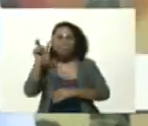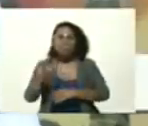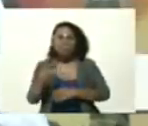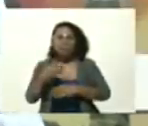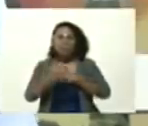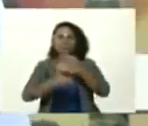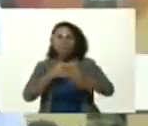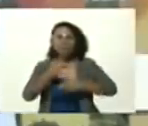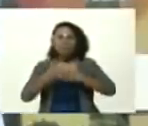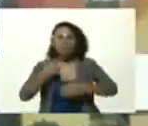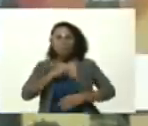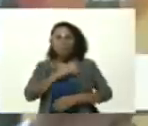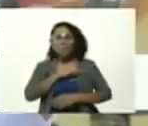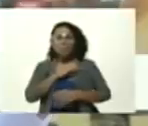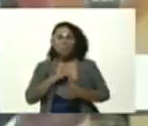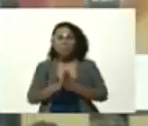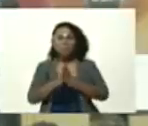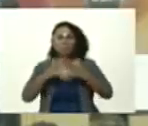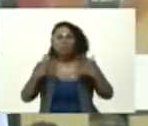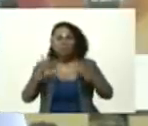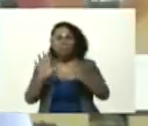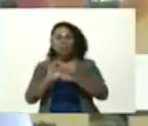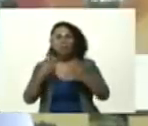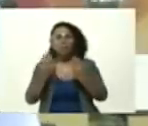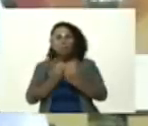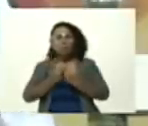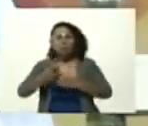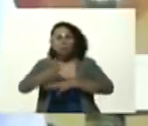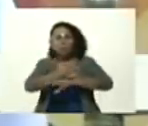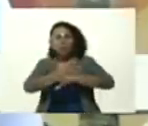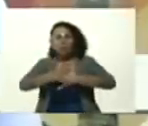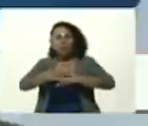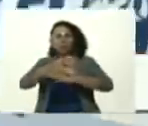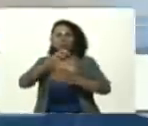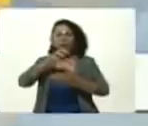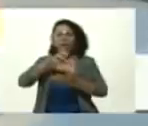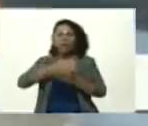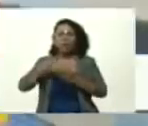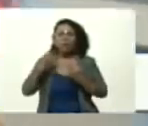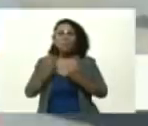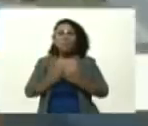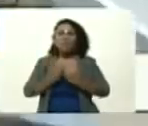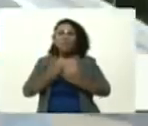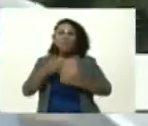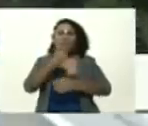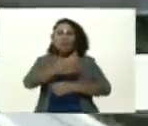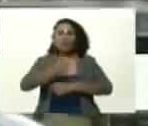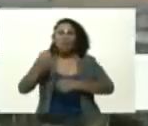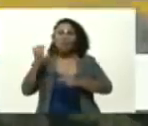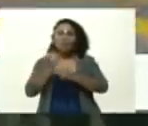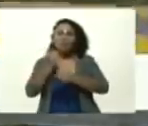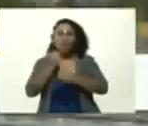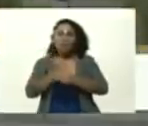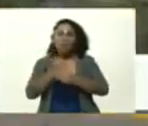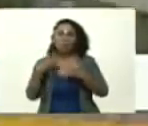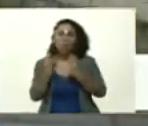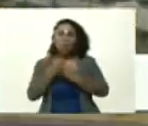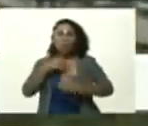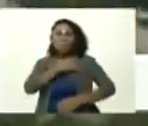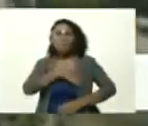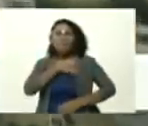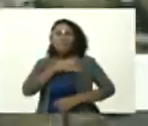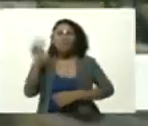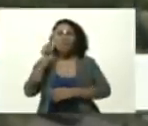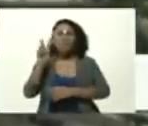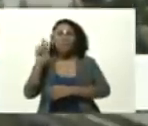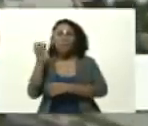sido para nosotros un gran aliado, junto al gobernador del estado, que nos ha acompañado en cada una de las obras, junto a la Misión Venezuela Bella,